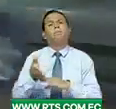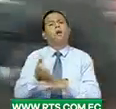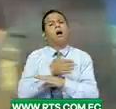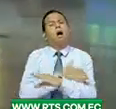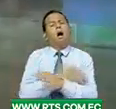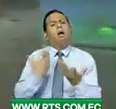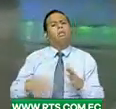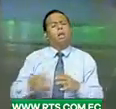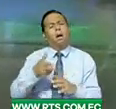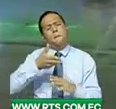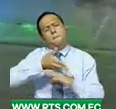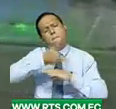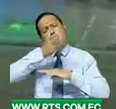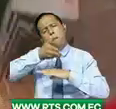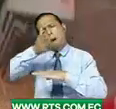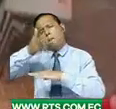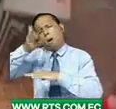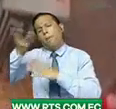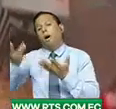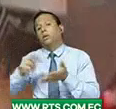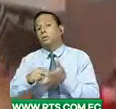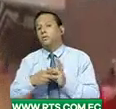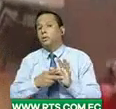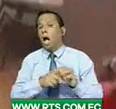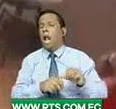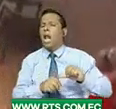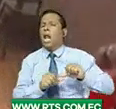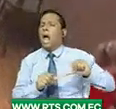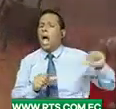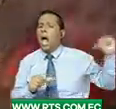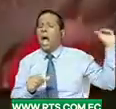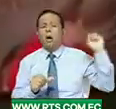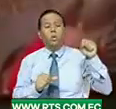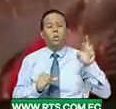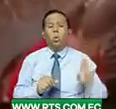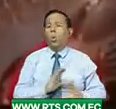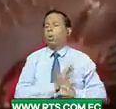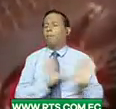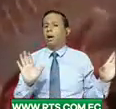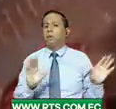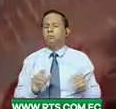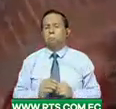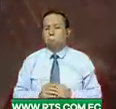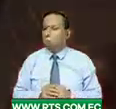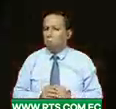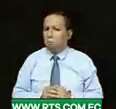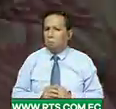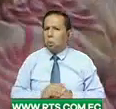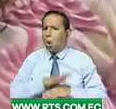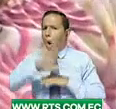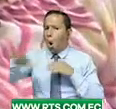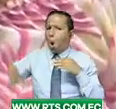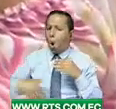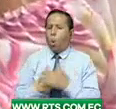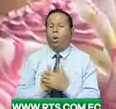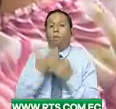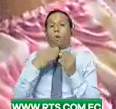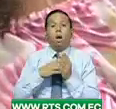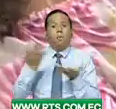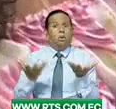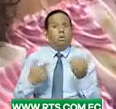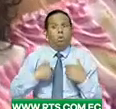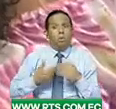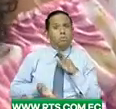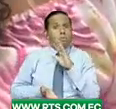sicariato dejó de ser un asunto del suburbio o noroeste de la ciudad. Uno no sabe si regresa a su casa. Uno puede estar parado donde sea